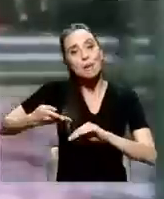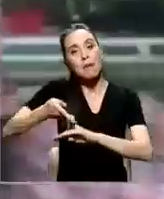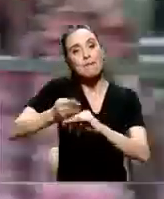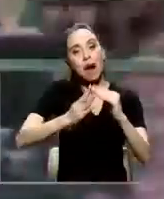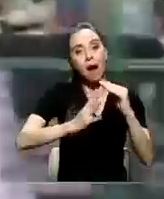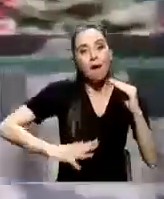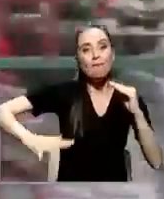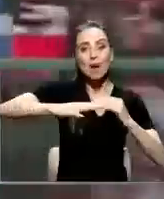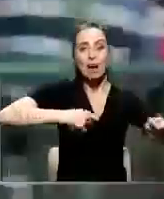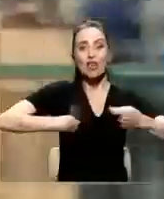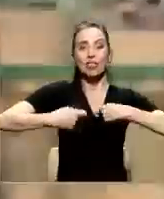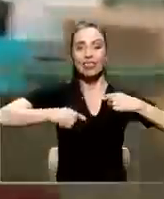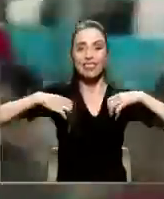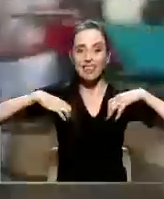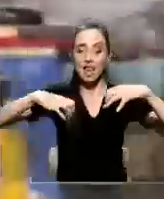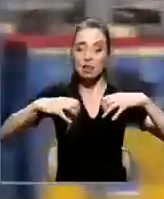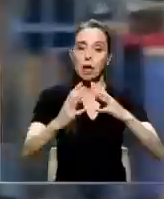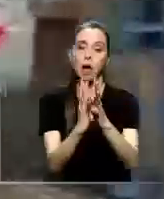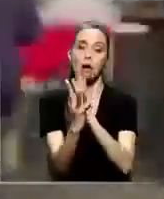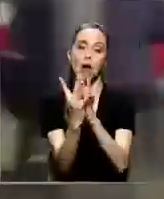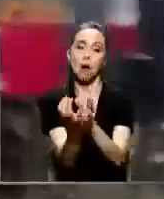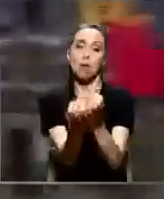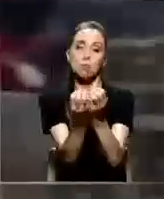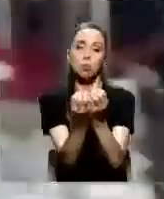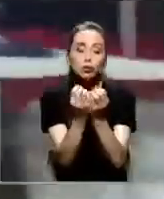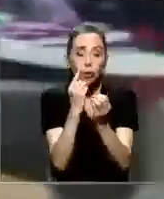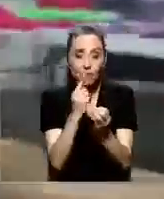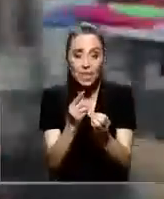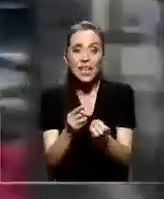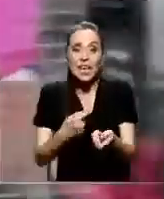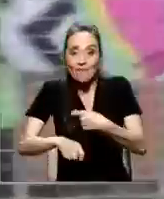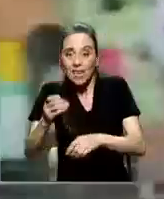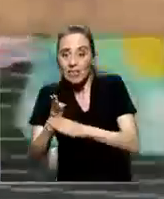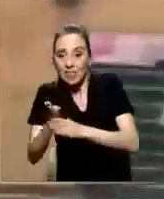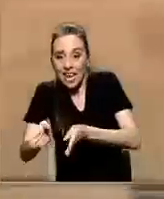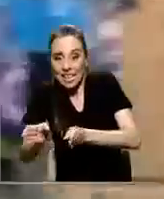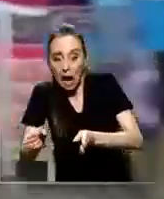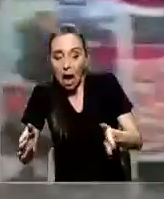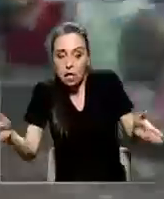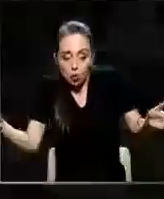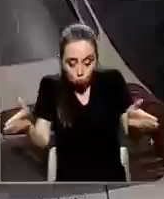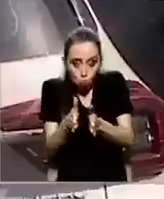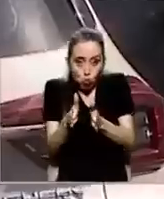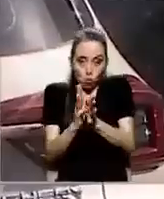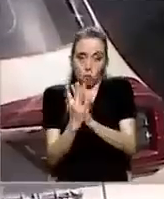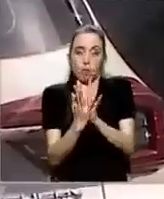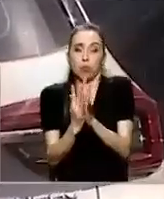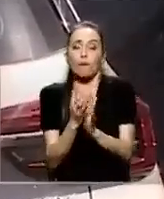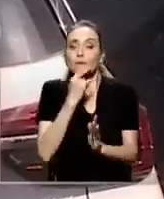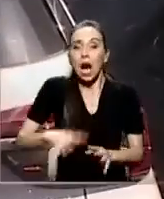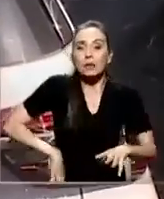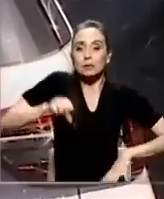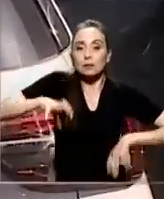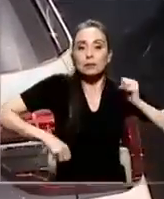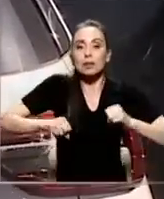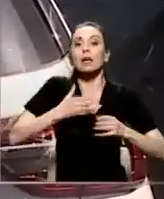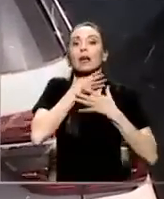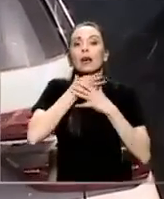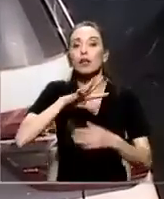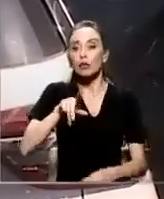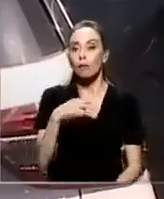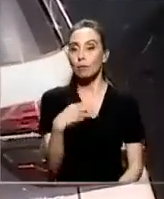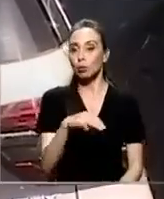barrio comercial reclaman que las aglomeraciones generadas por los ambulantes se prestan para la comisión de delitos. La Municipalidad de Santiago hace mucho rato